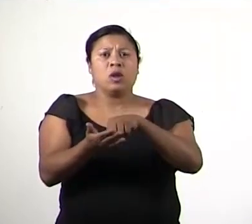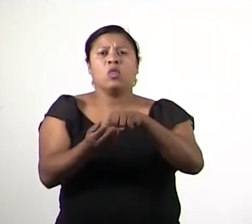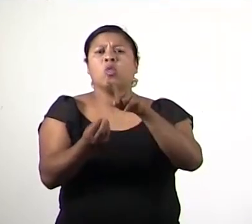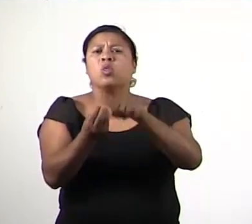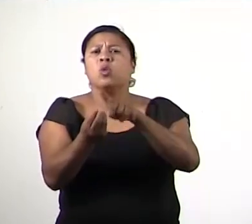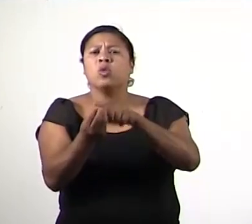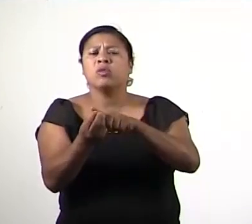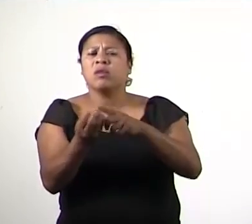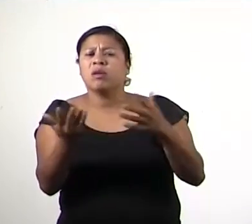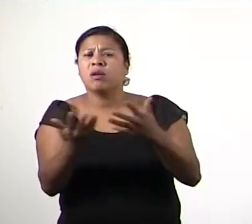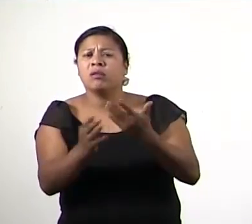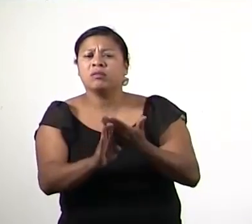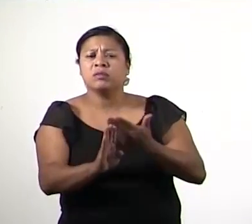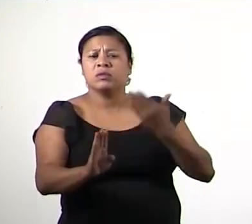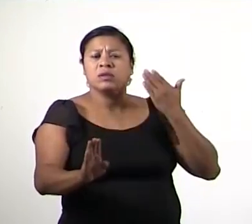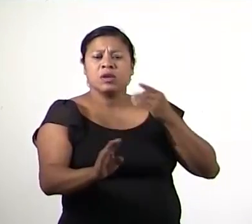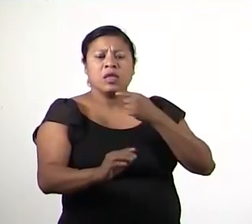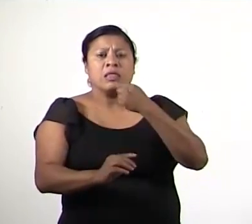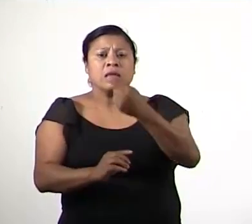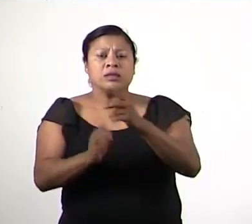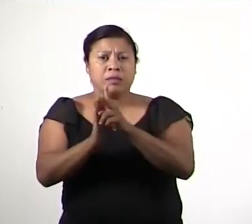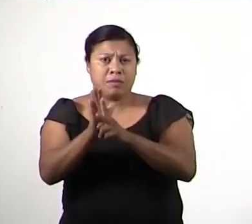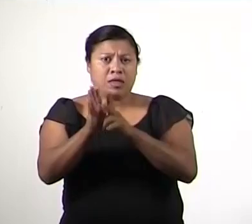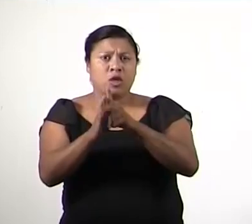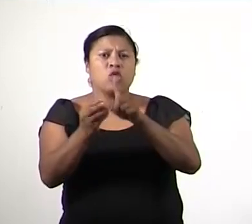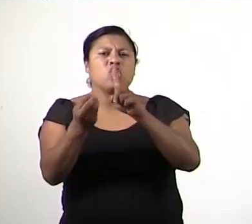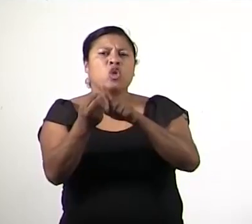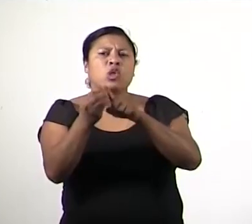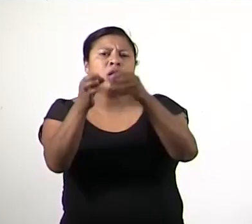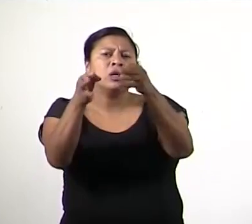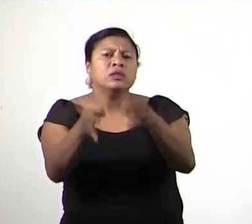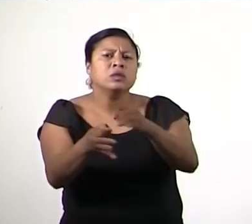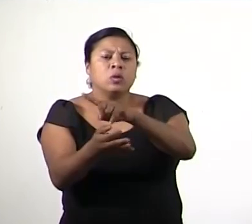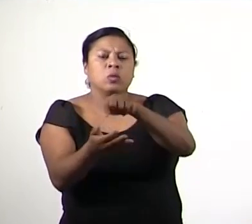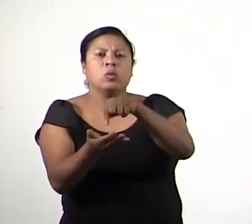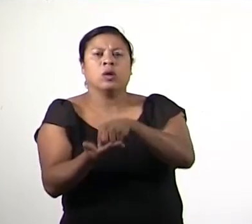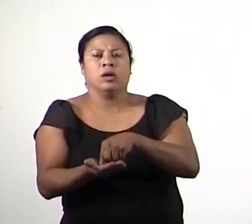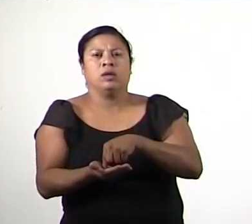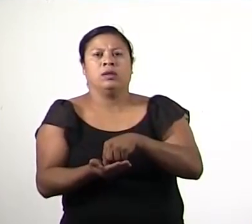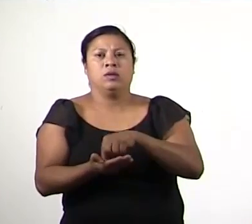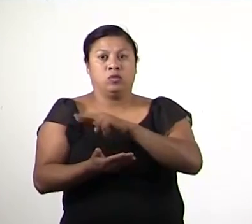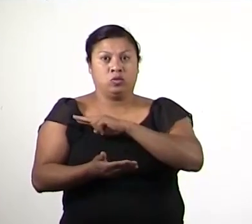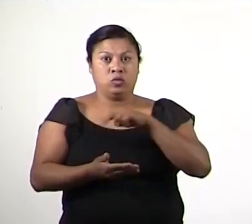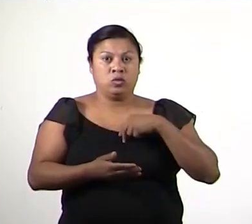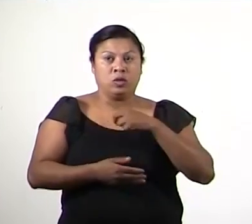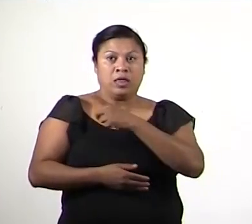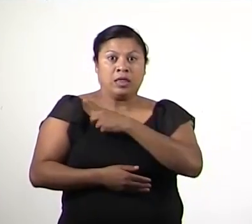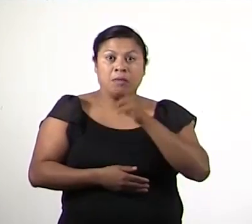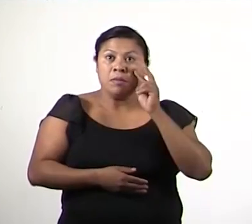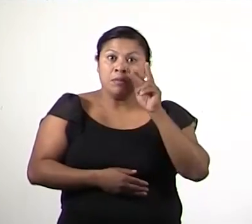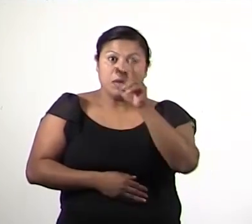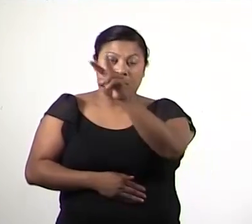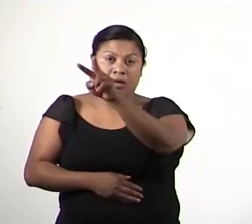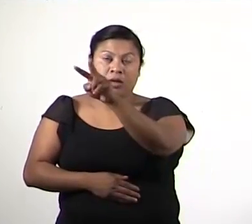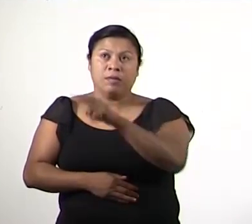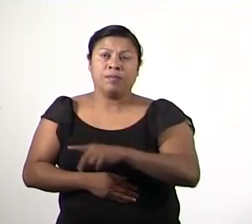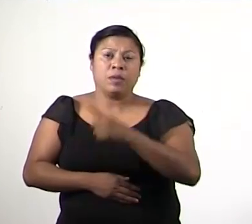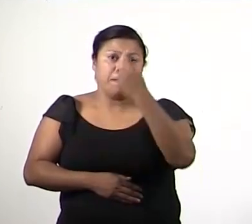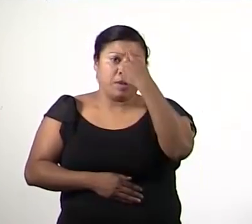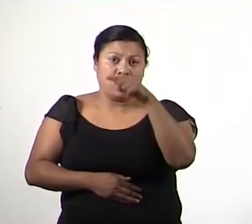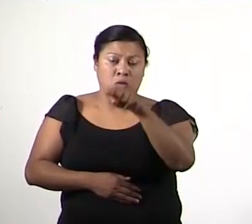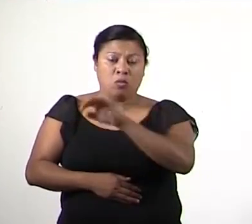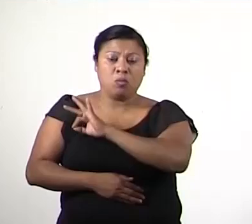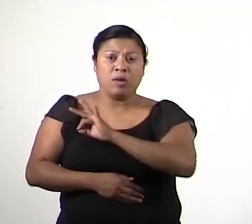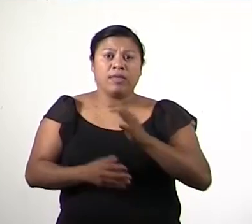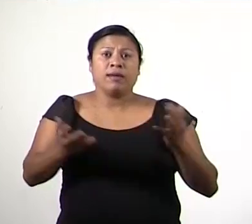donde se realizó el hecho que describe el video. Debes de tener muy en cuenta que para poder